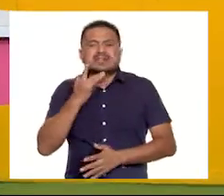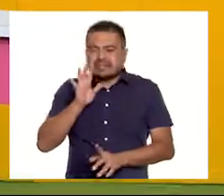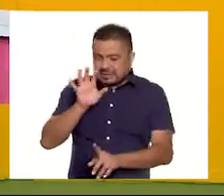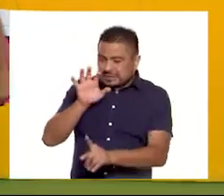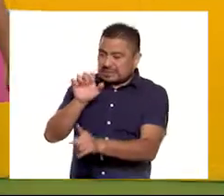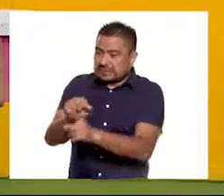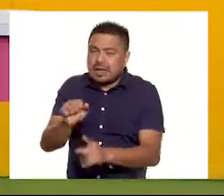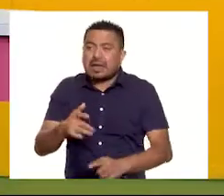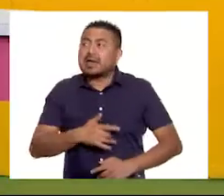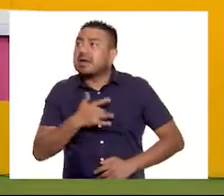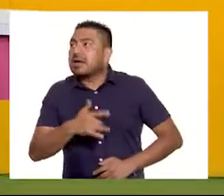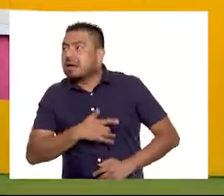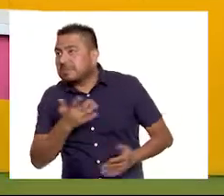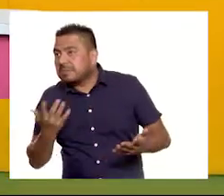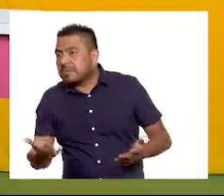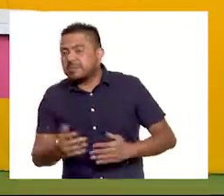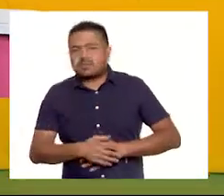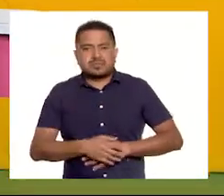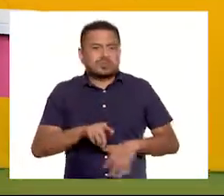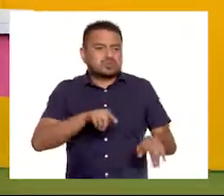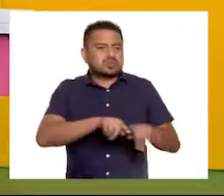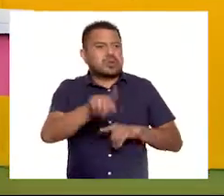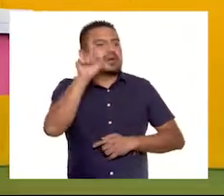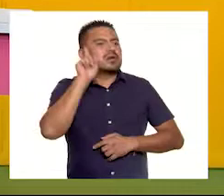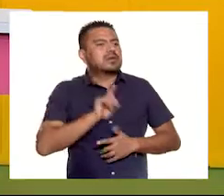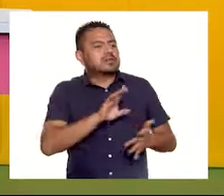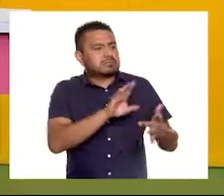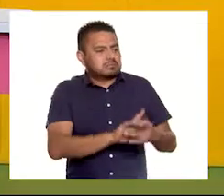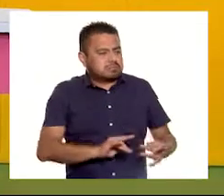te parece? Su hermana le dijo,